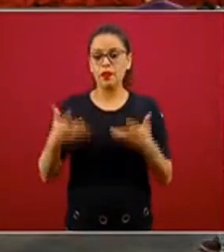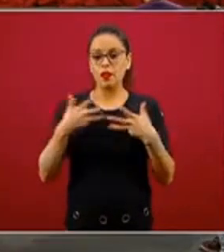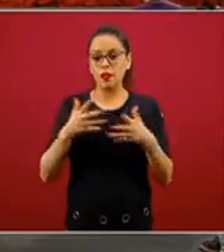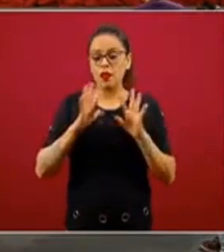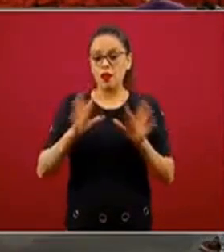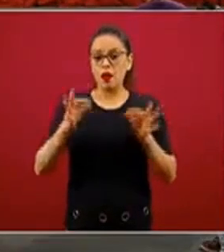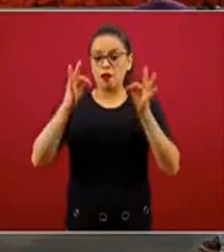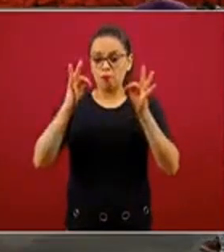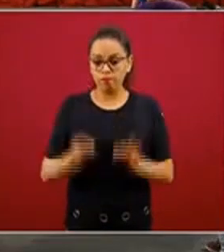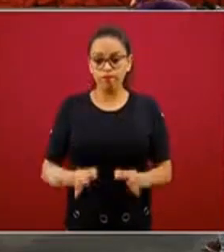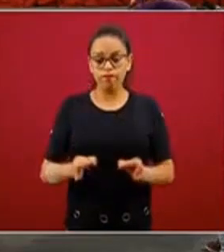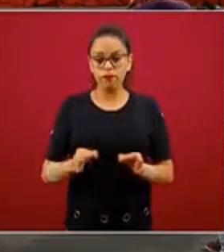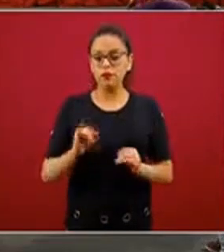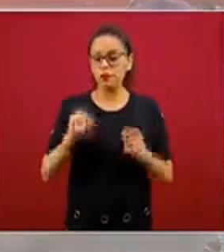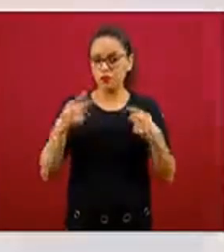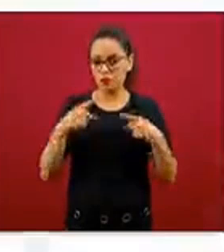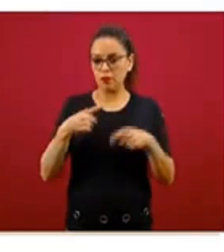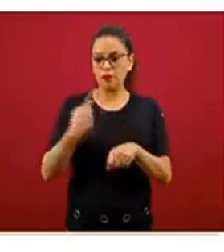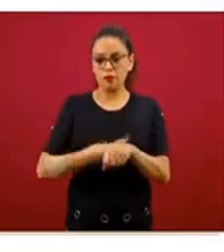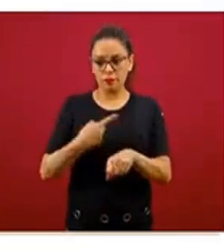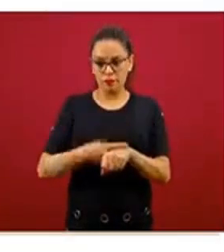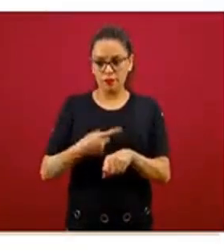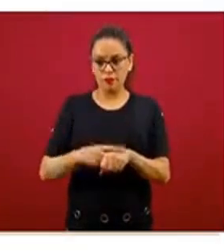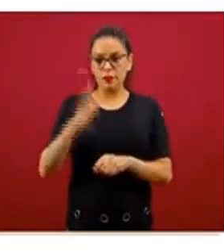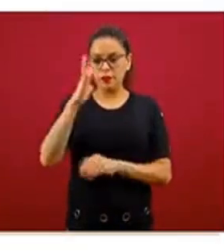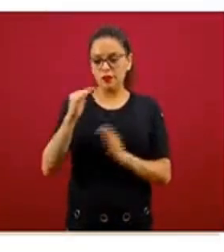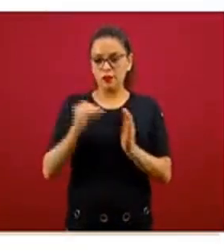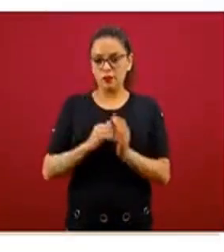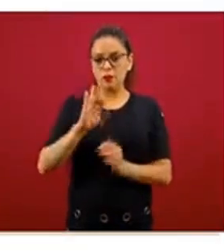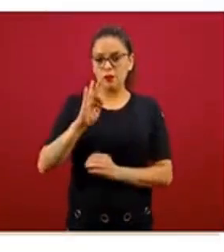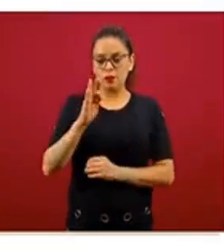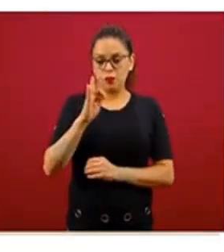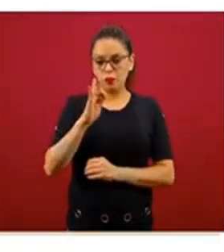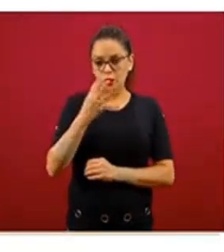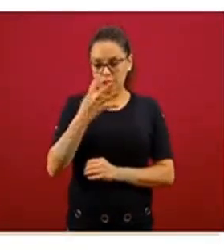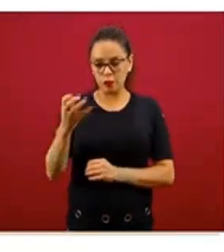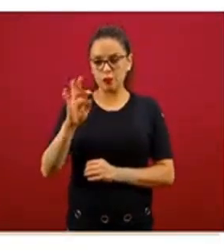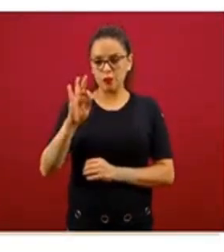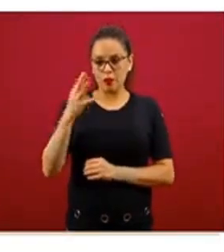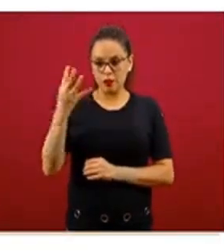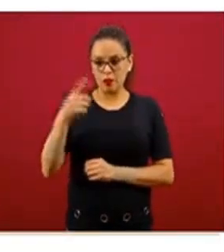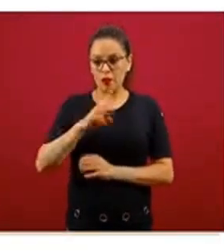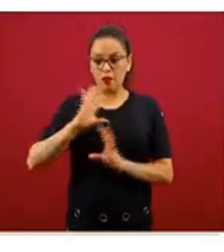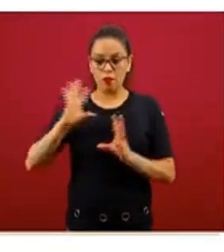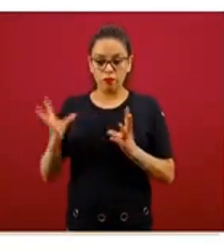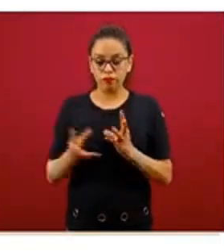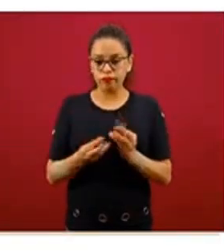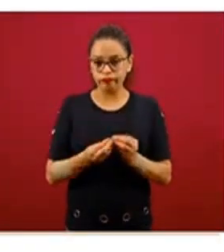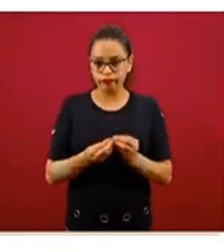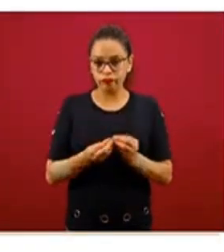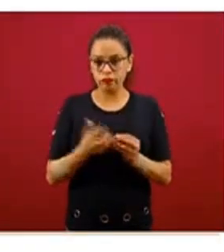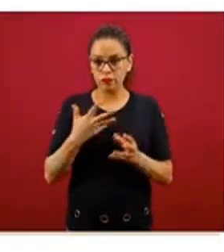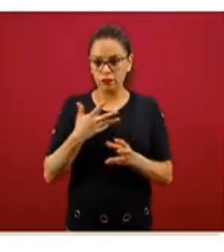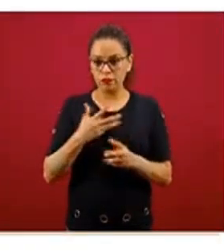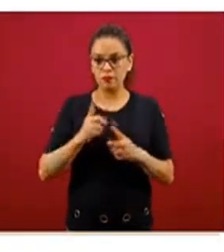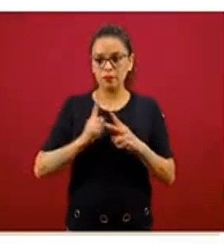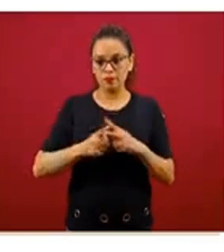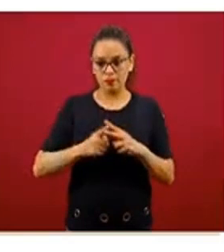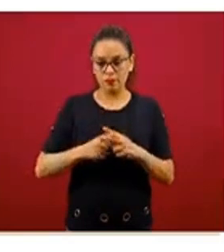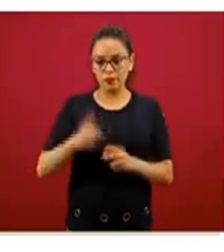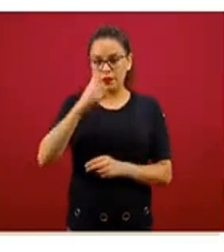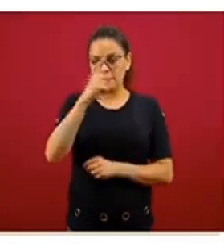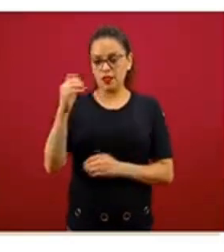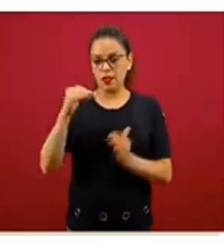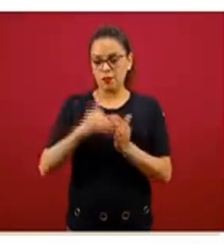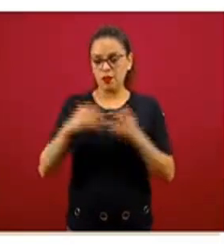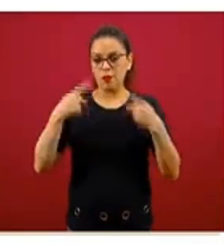estos 5.444 distribuidos, ahora sí en base a una tasa de incidencia acumulada por 100.000 habitantes,